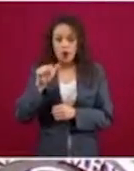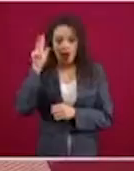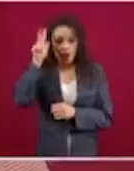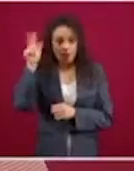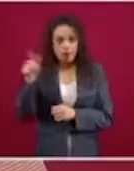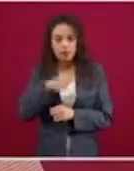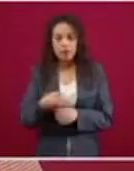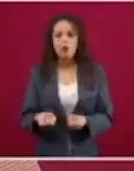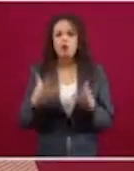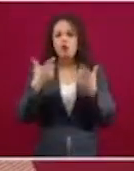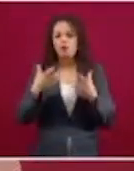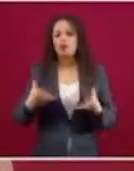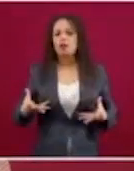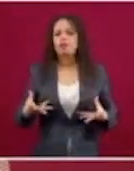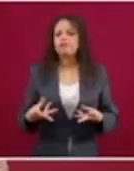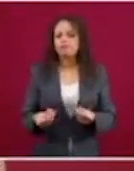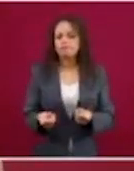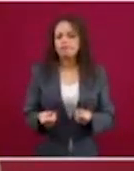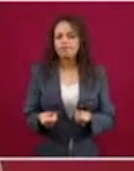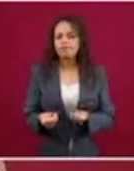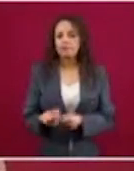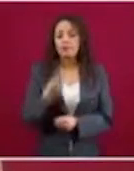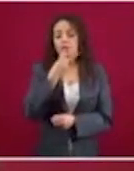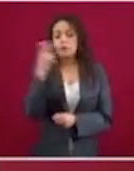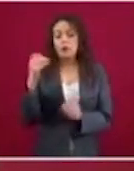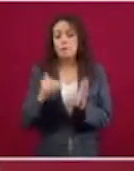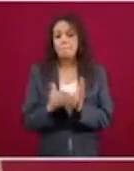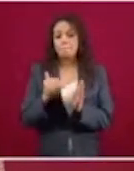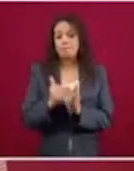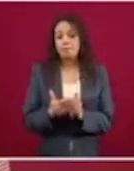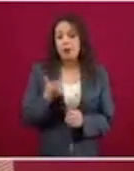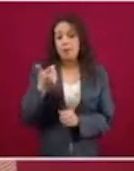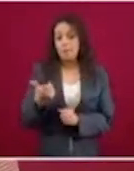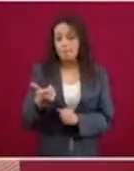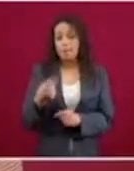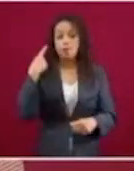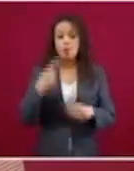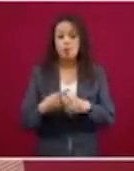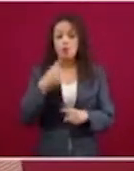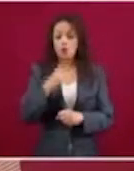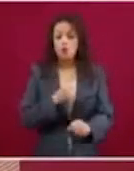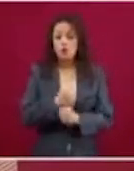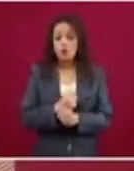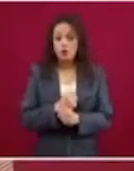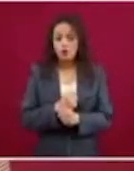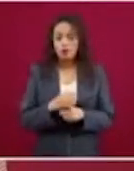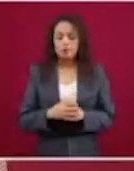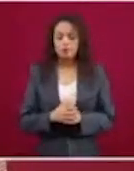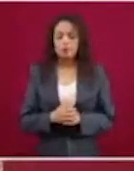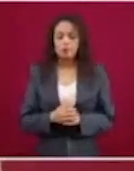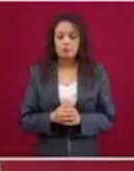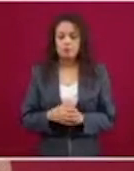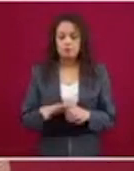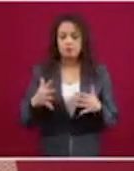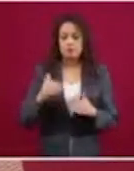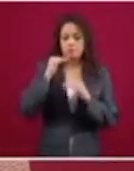gastos de operación eran 200 millones de pesos al año. Una refinería promedio